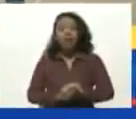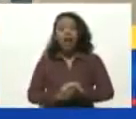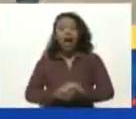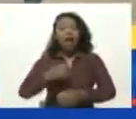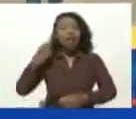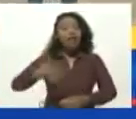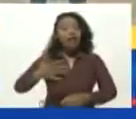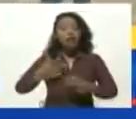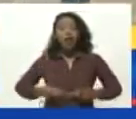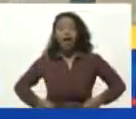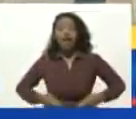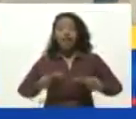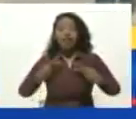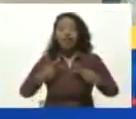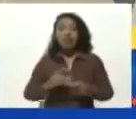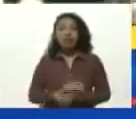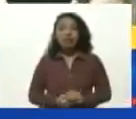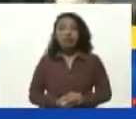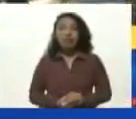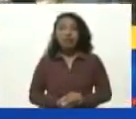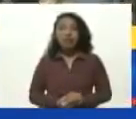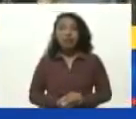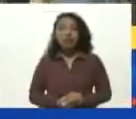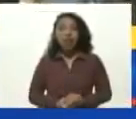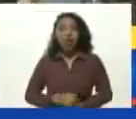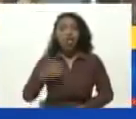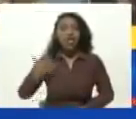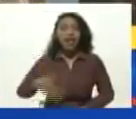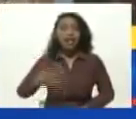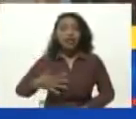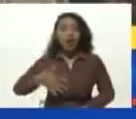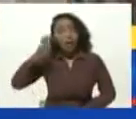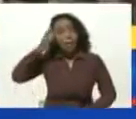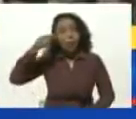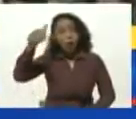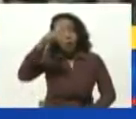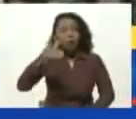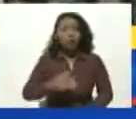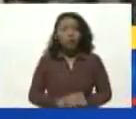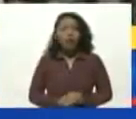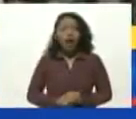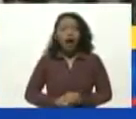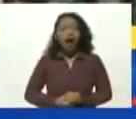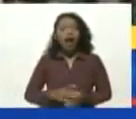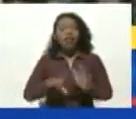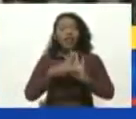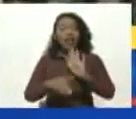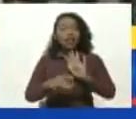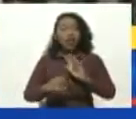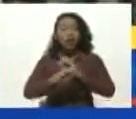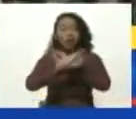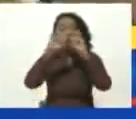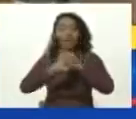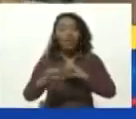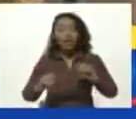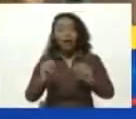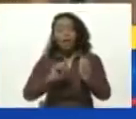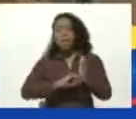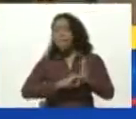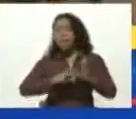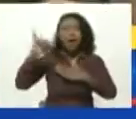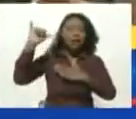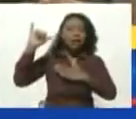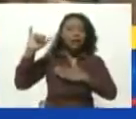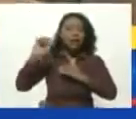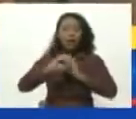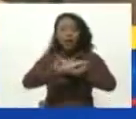derecho a la vida, los derechos del pueblo, el derecho a la felicidad, a la máxima felicidad